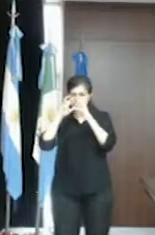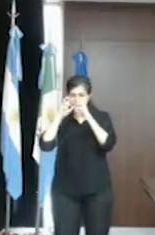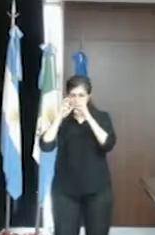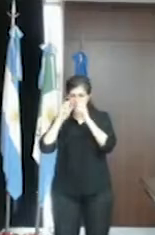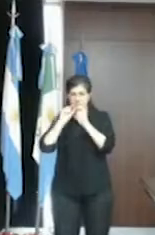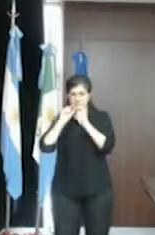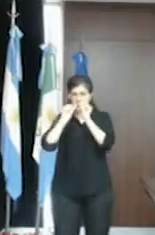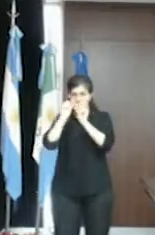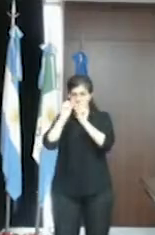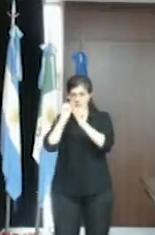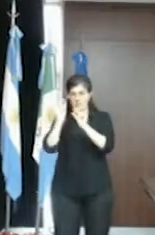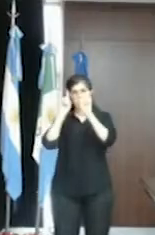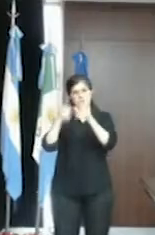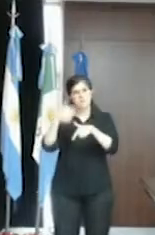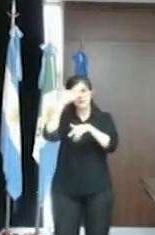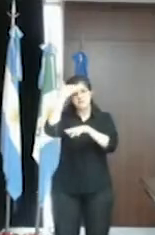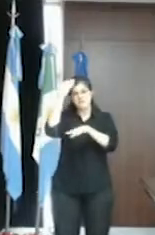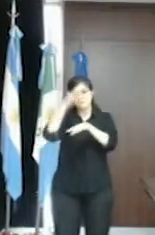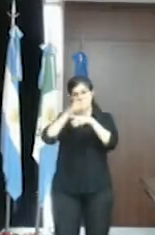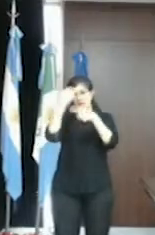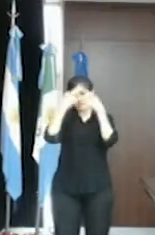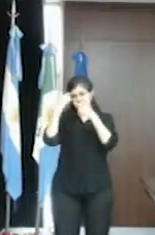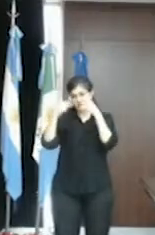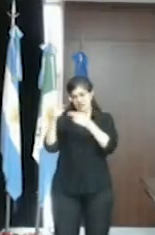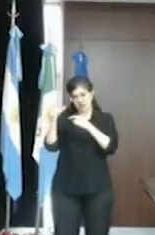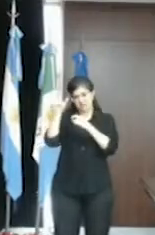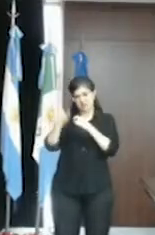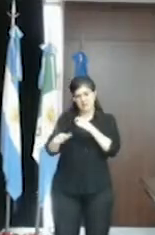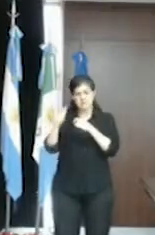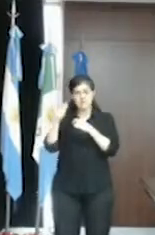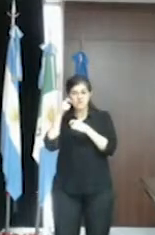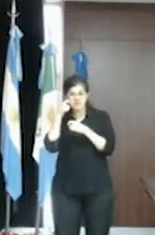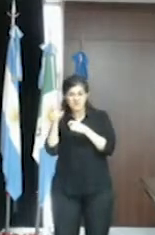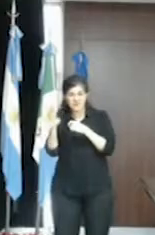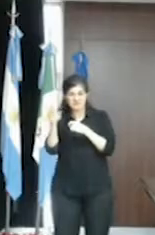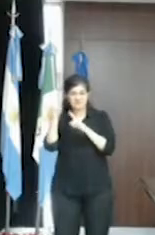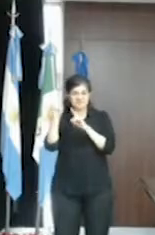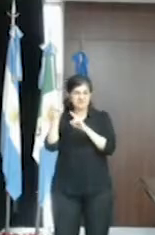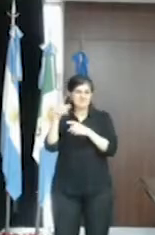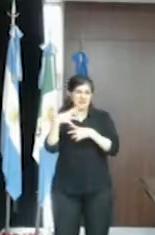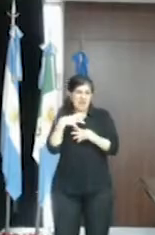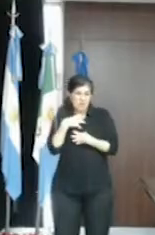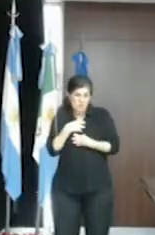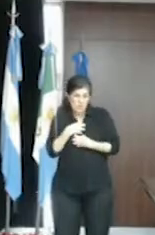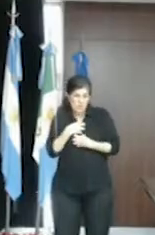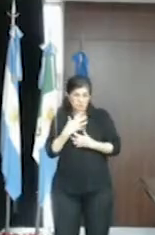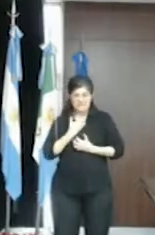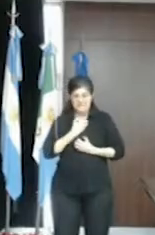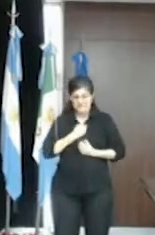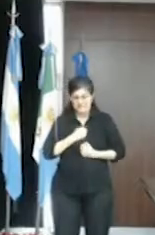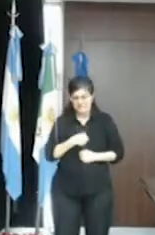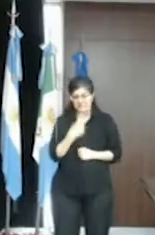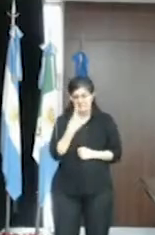enfermedades, la persona que es consciente empieza a sentir angustia, empieza a sentir depresión, empieza a sentir